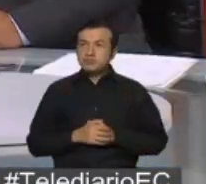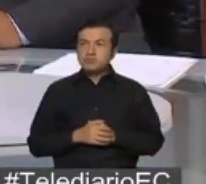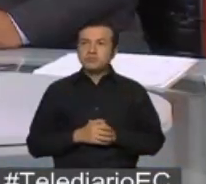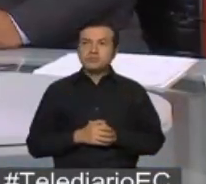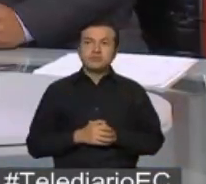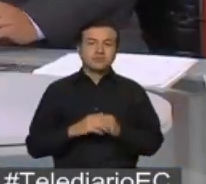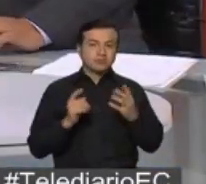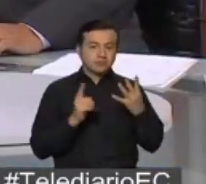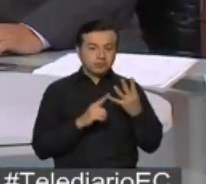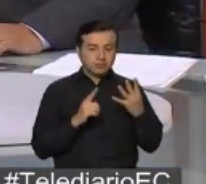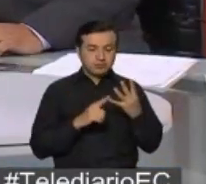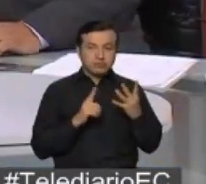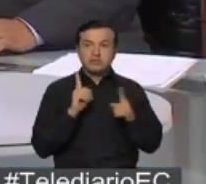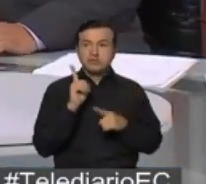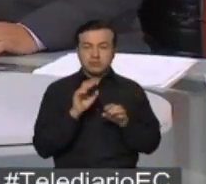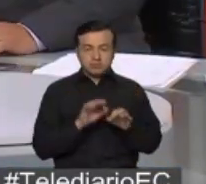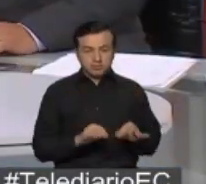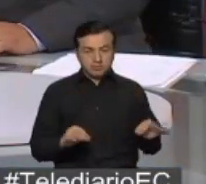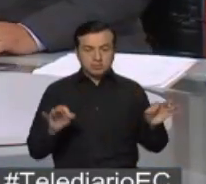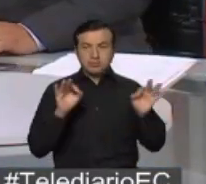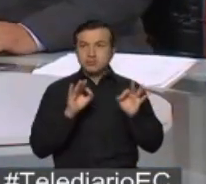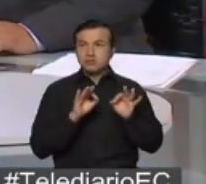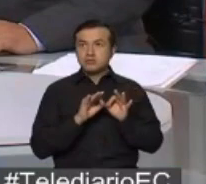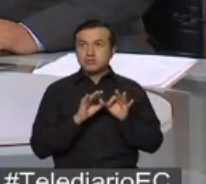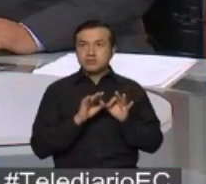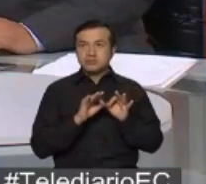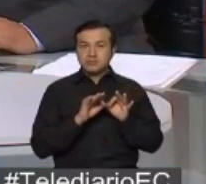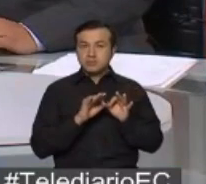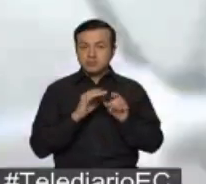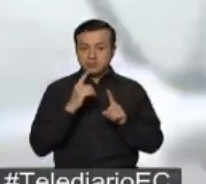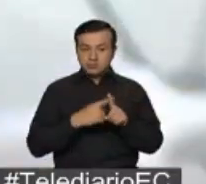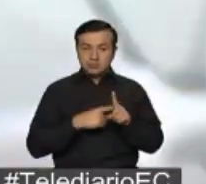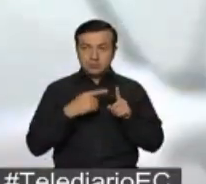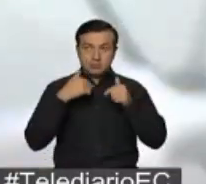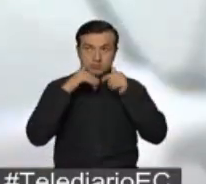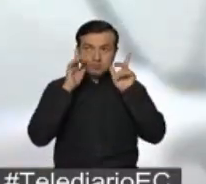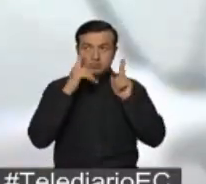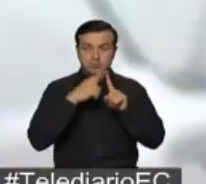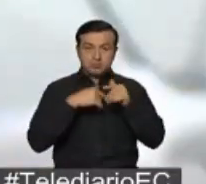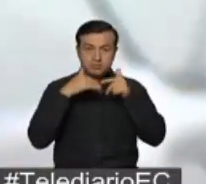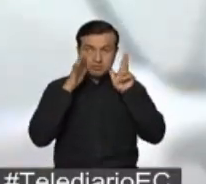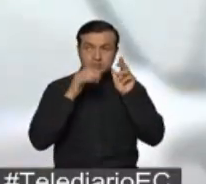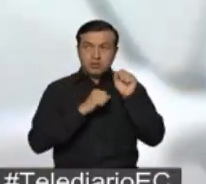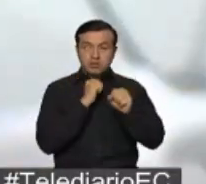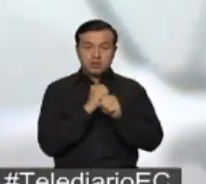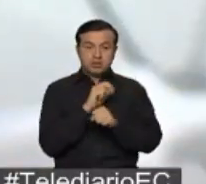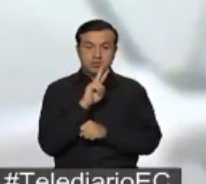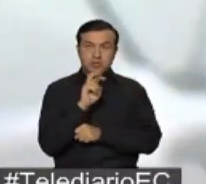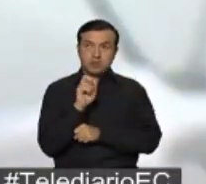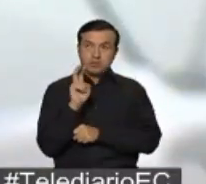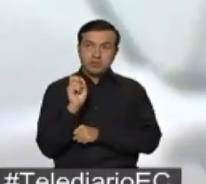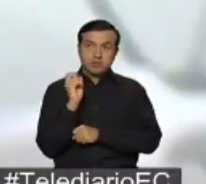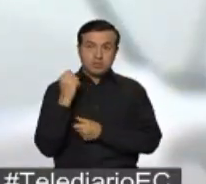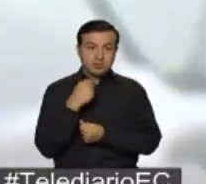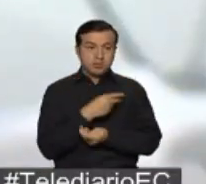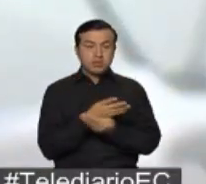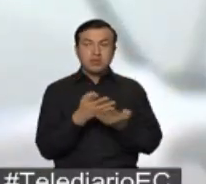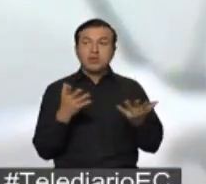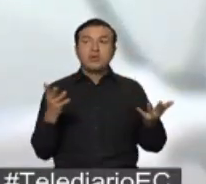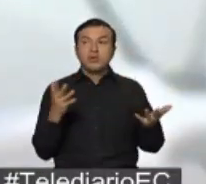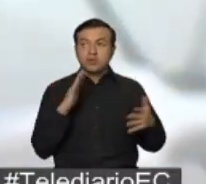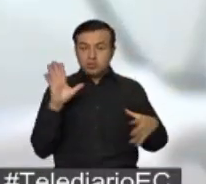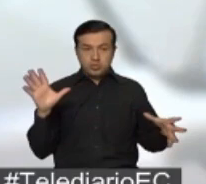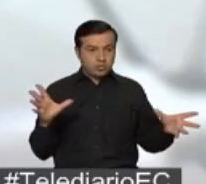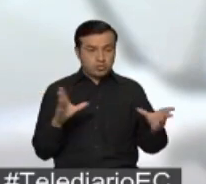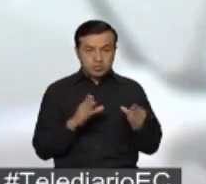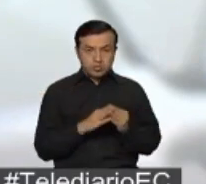el cuarto punto sumamente importante vamos a cerrar este mes este mes de diciembre del doble 2020 con una colocación con